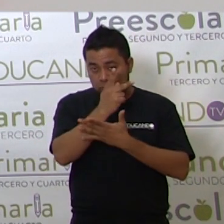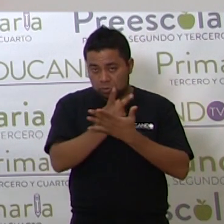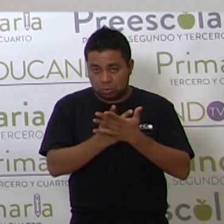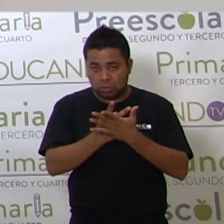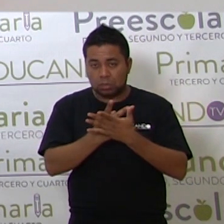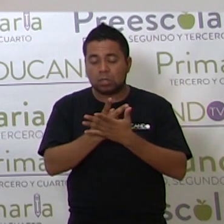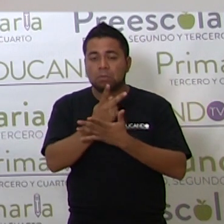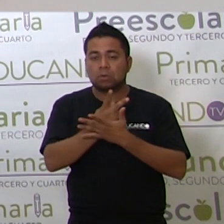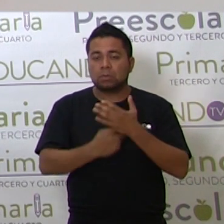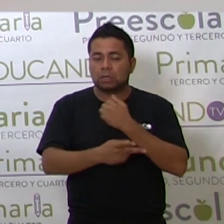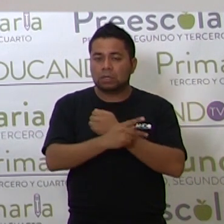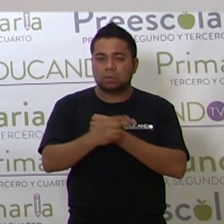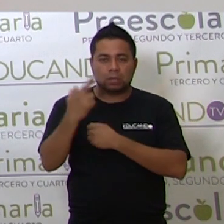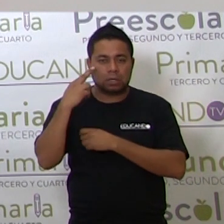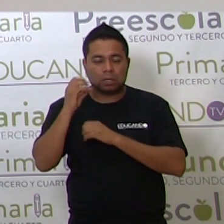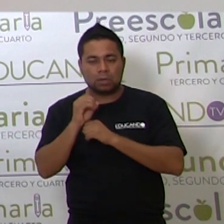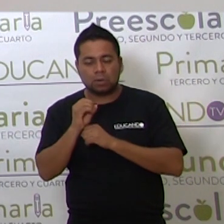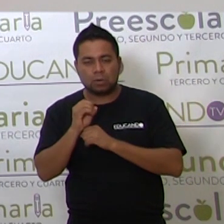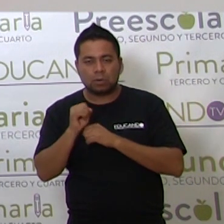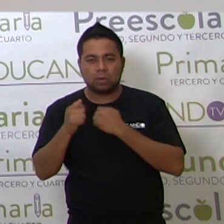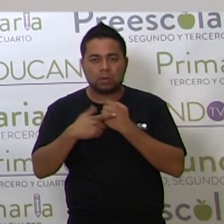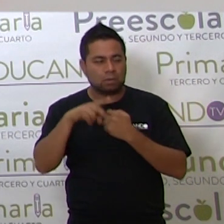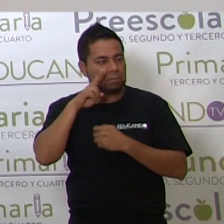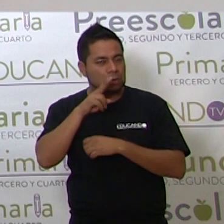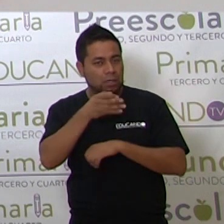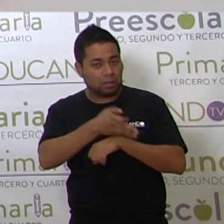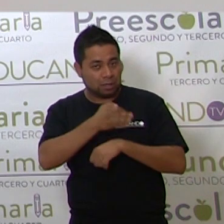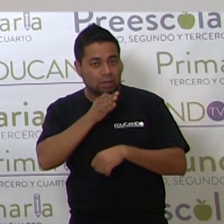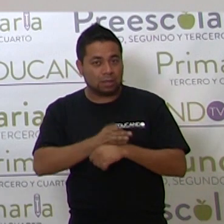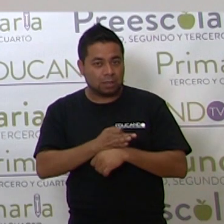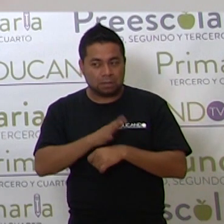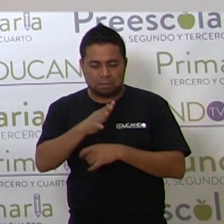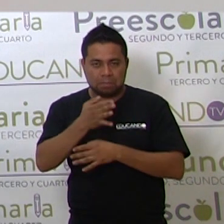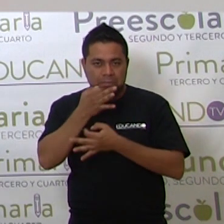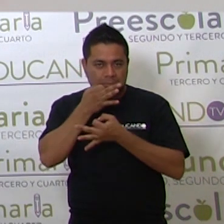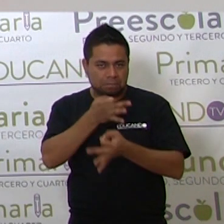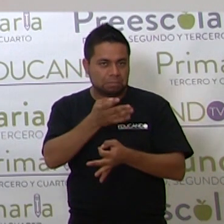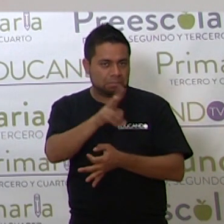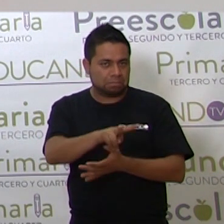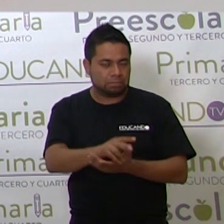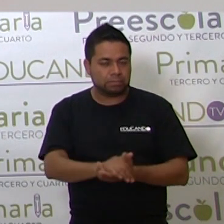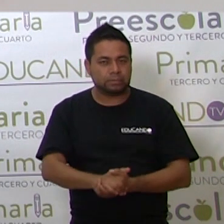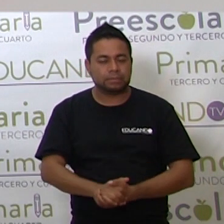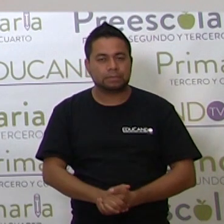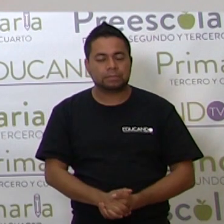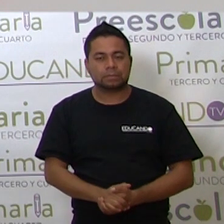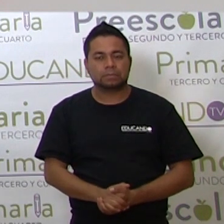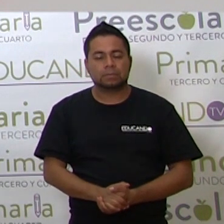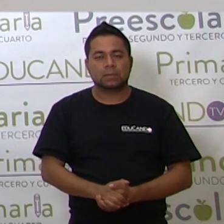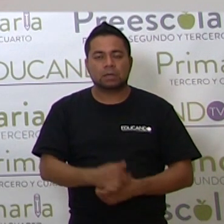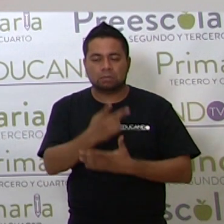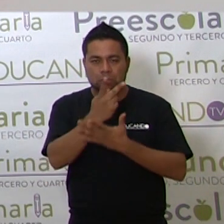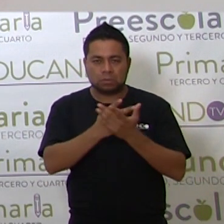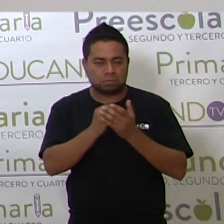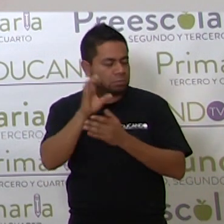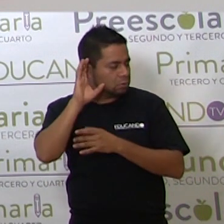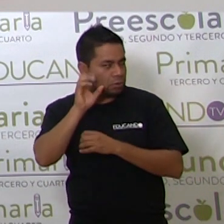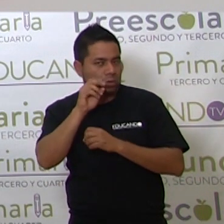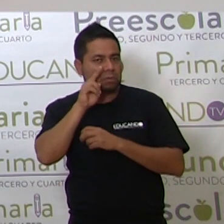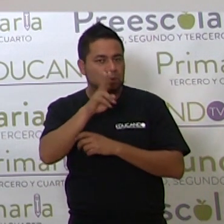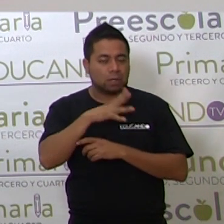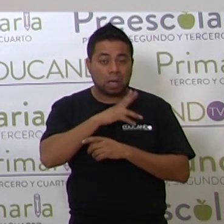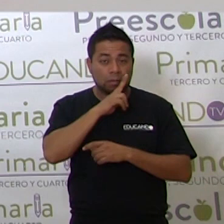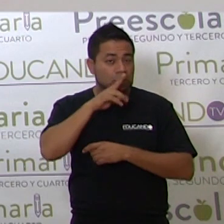cómicos también son los que más llaman la atención verdad los programas que ves o escuchas son de